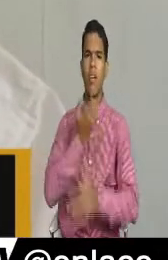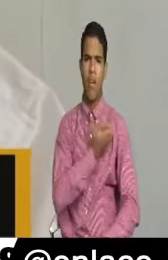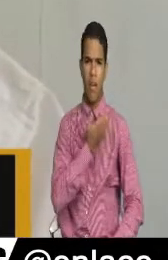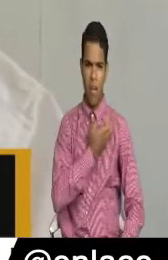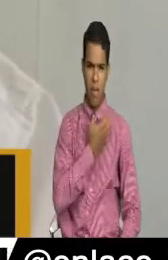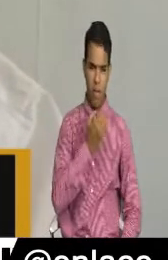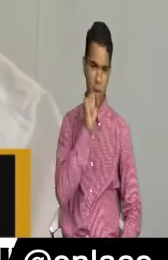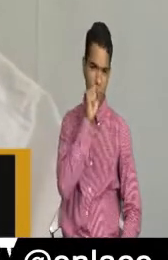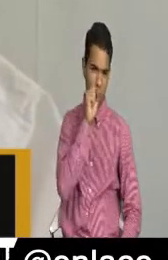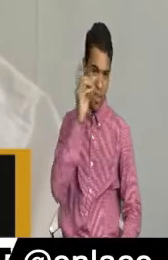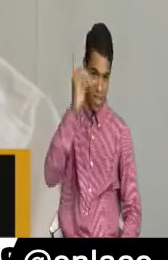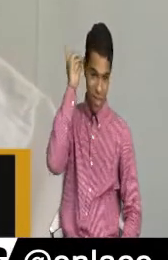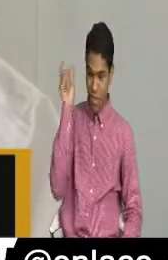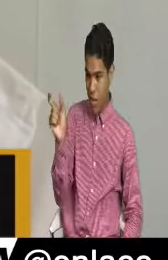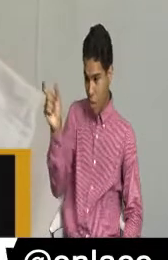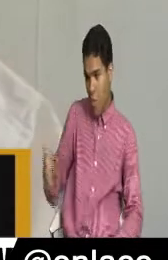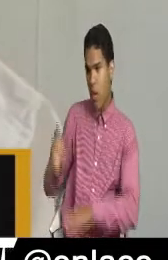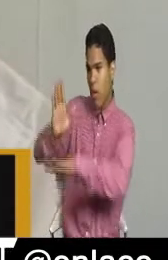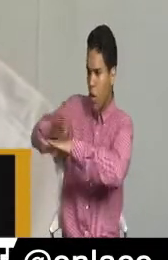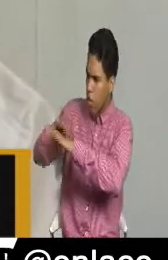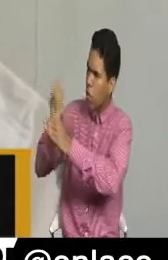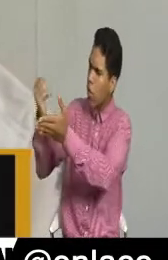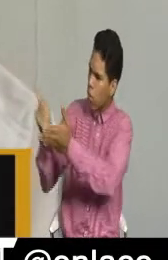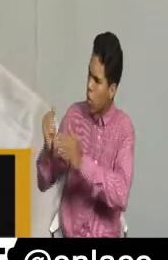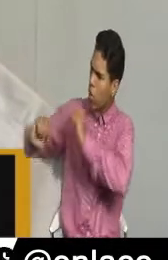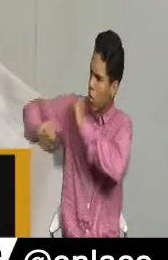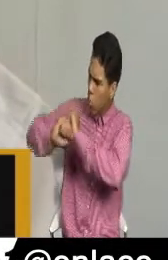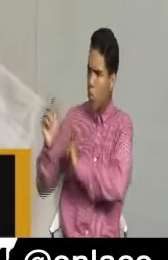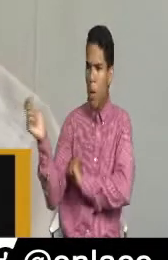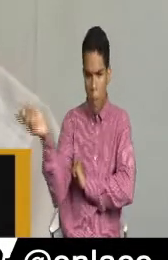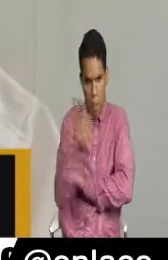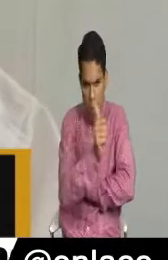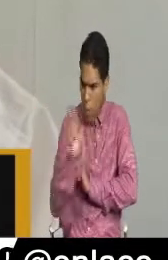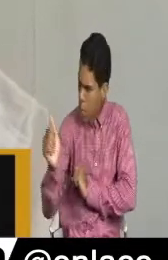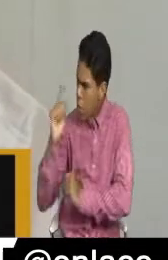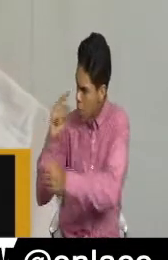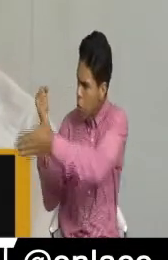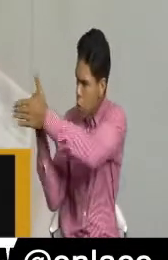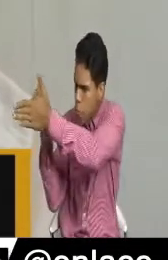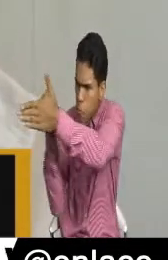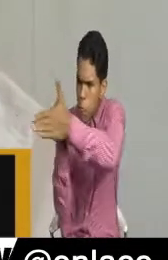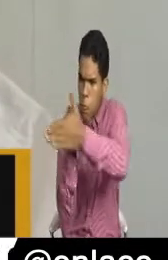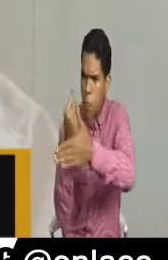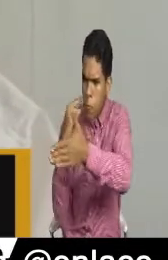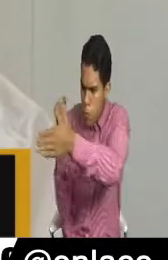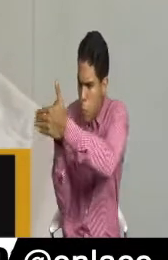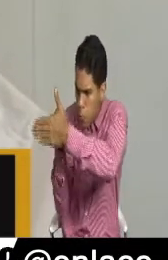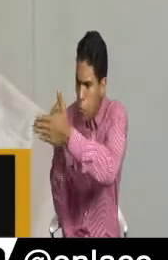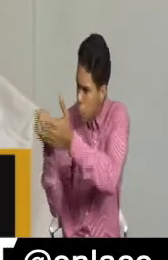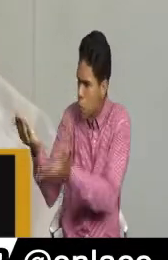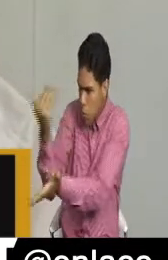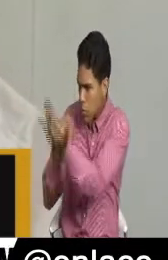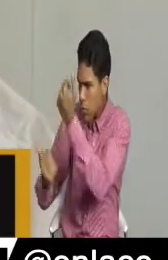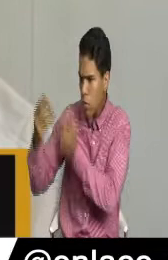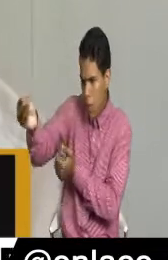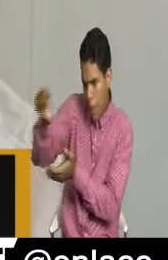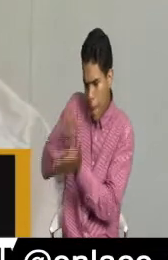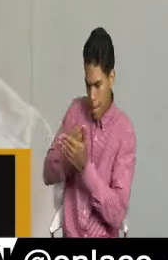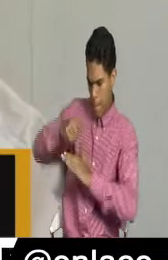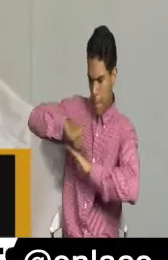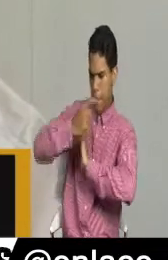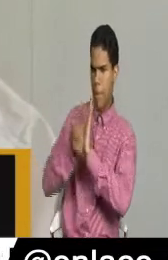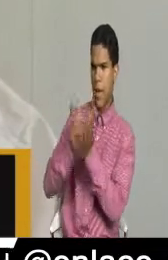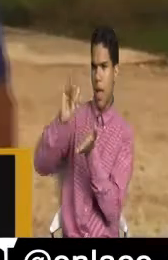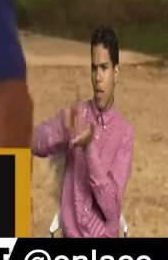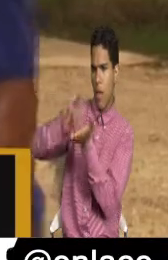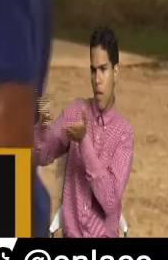nos apoyen, nos ayuden, insistan, nos colaboren en presionar a Mota Engil para que nos paguen el dinero